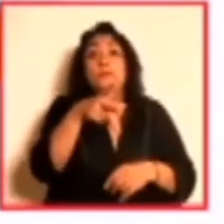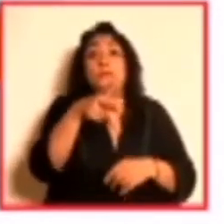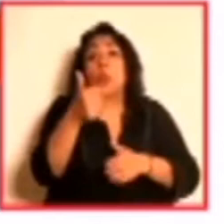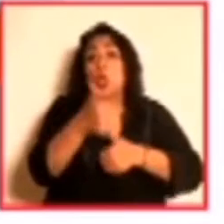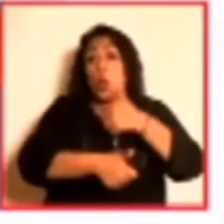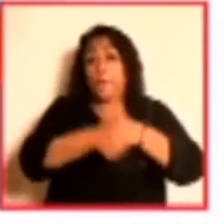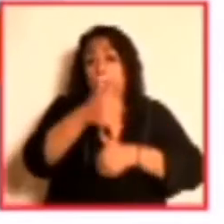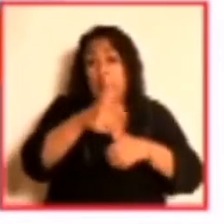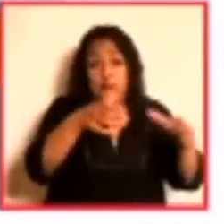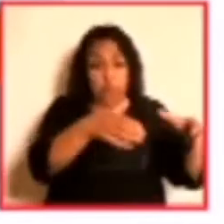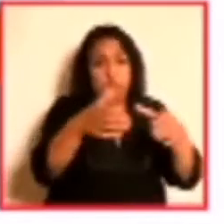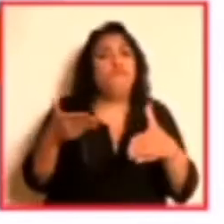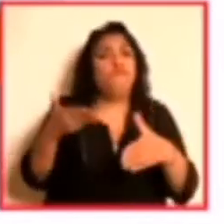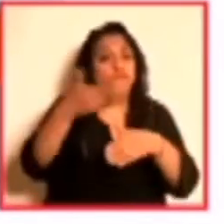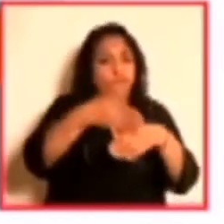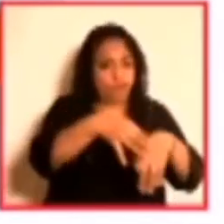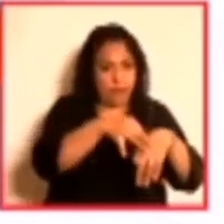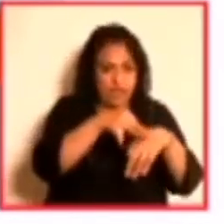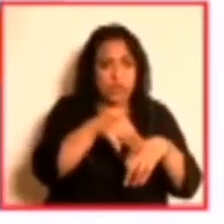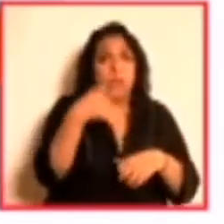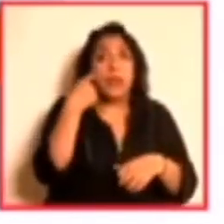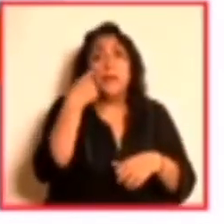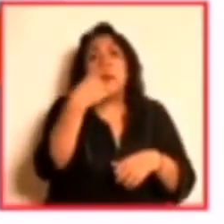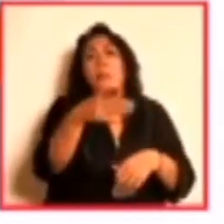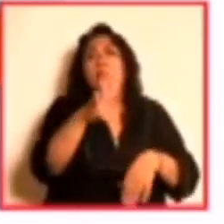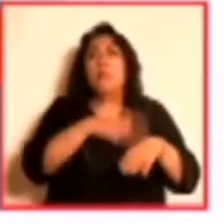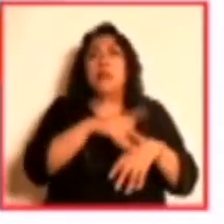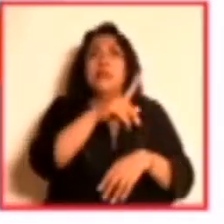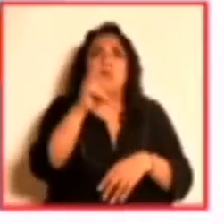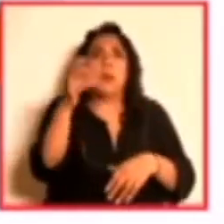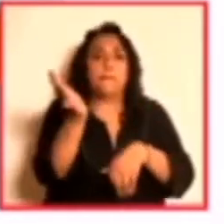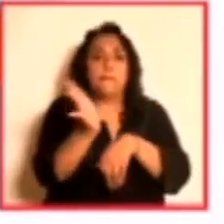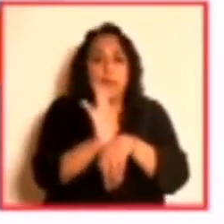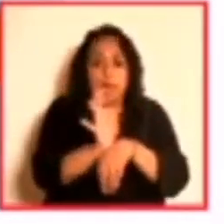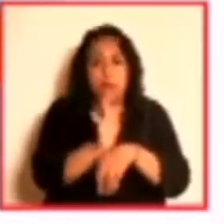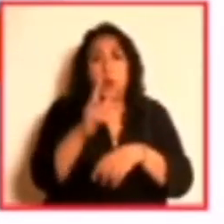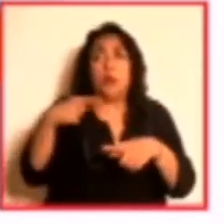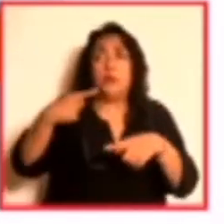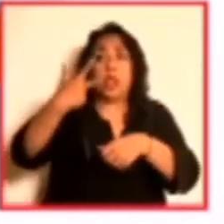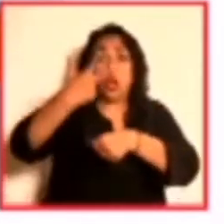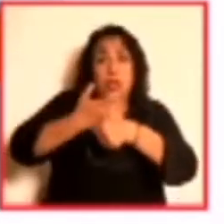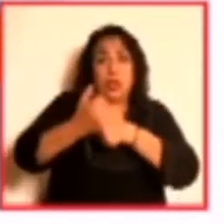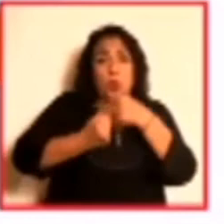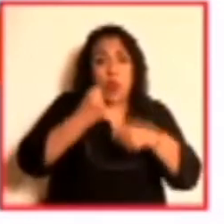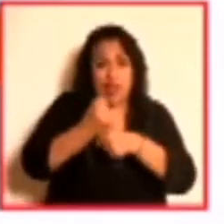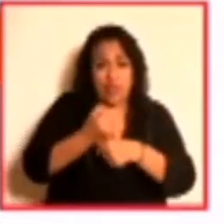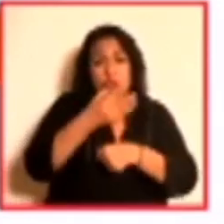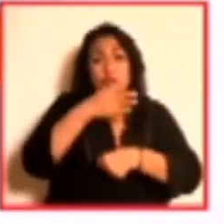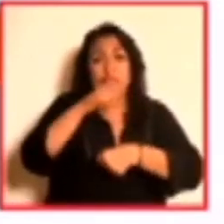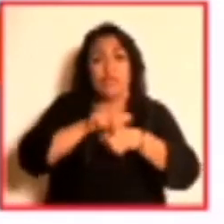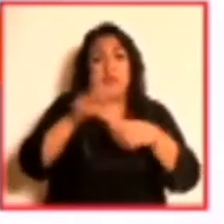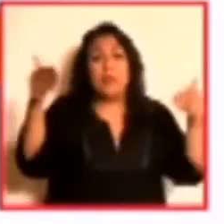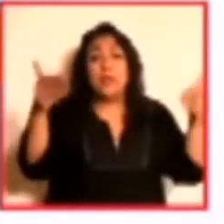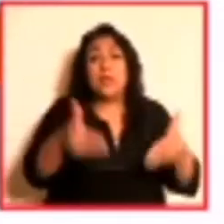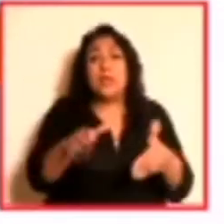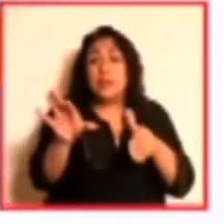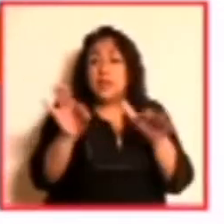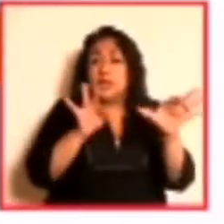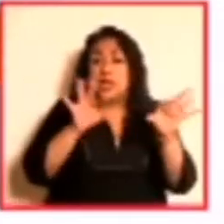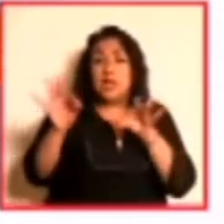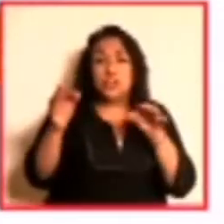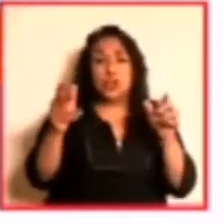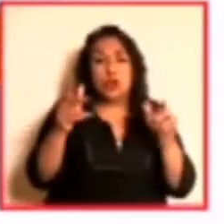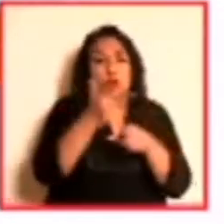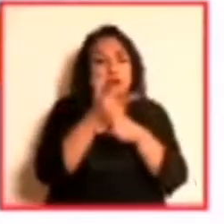serán de manera presencial y se podrán ver más de 100 películas, y por octavo año consecutivo el festival presentará la selección de